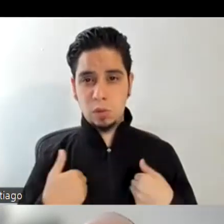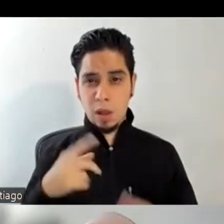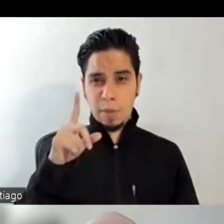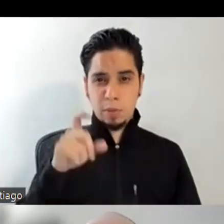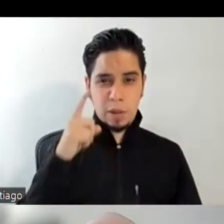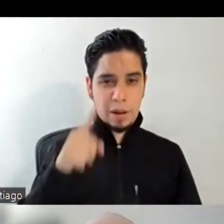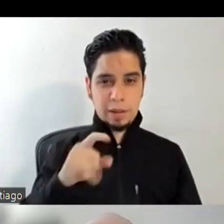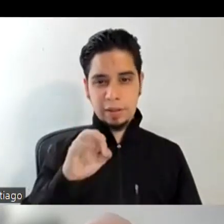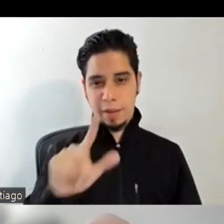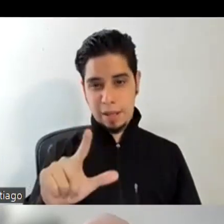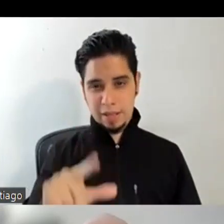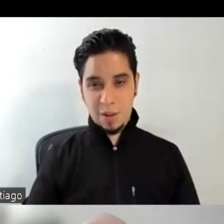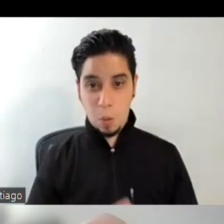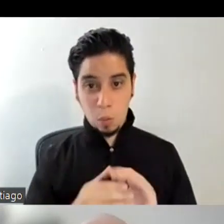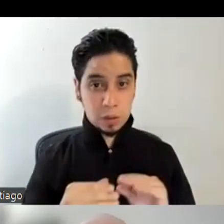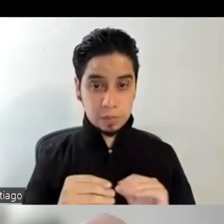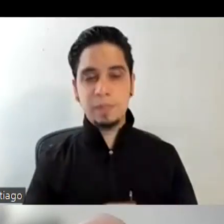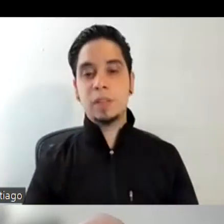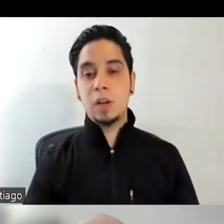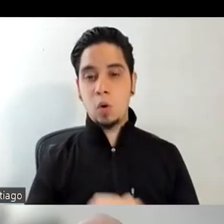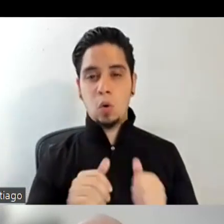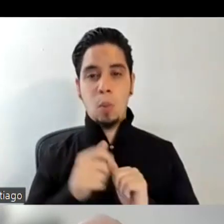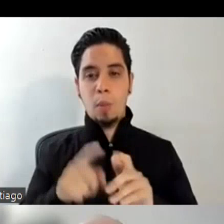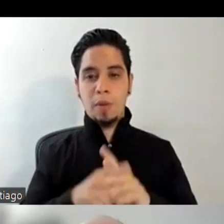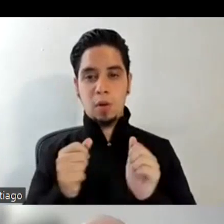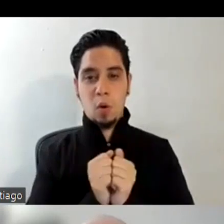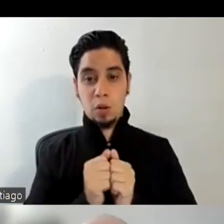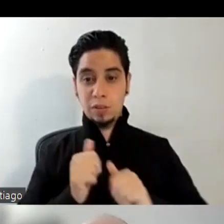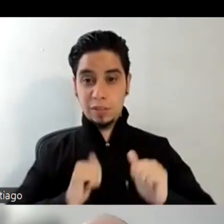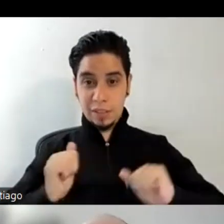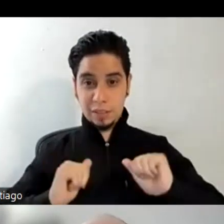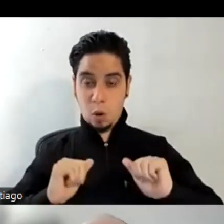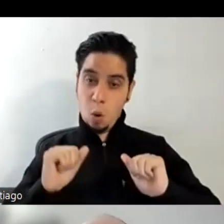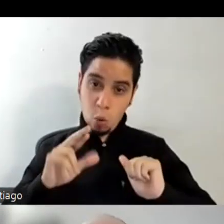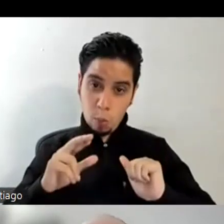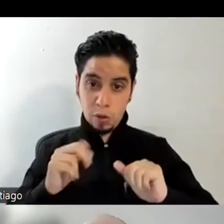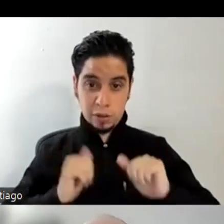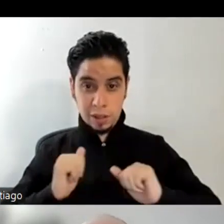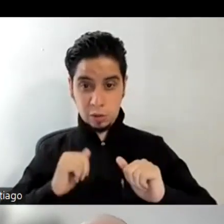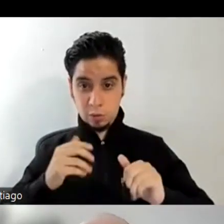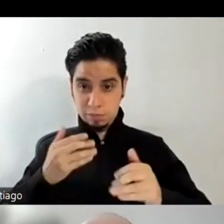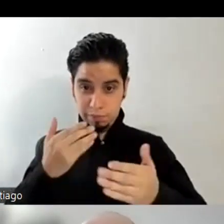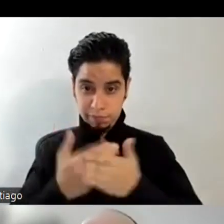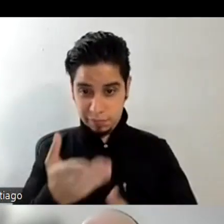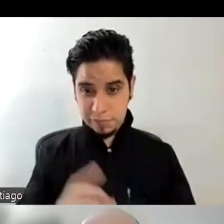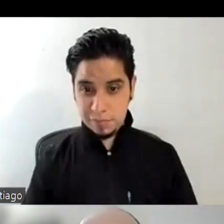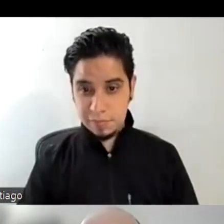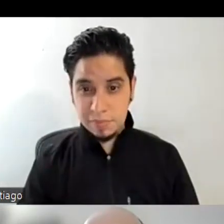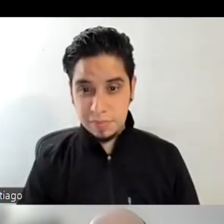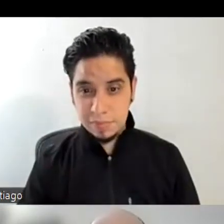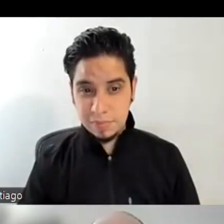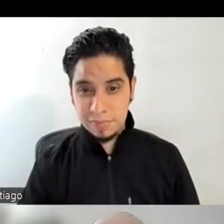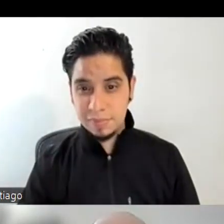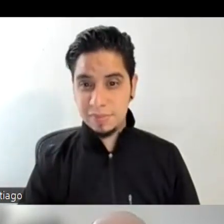Isabel. Cuéntame. ¿Cómo llegas al teatro? ¿O cómo el teatro llega a ti? Vamos. Pues mira, interesante porque está